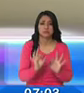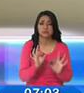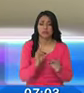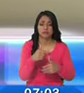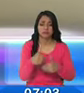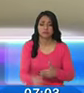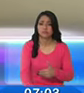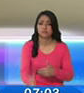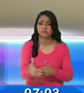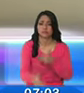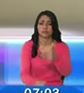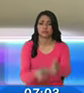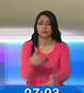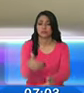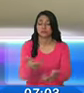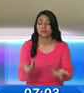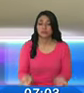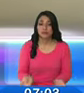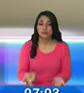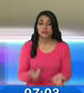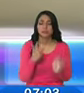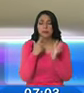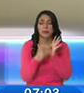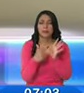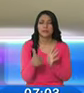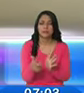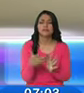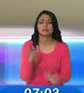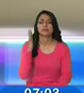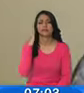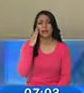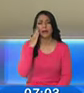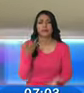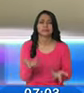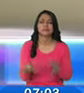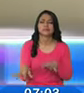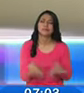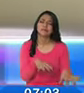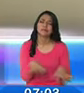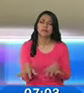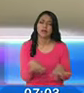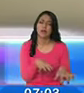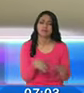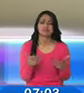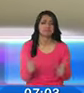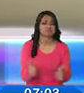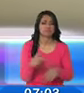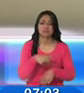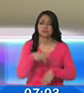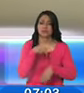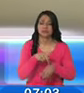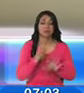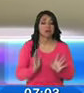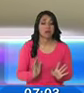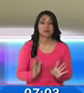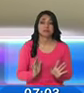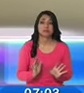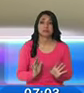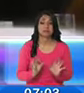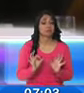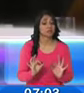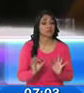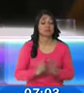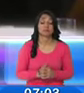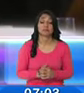hemos obtenido, ¿no? Es decir, creo que tenemos una performance de actuación profesional bastante